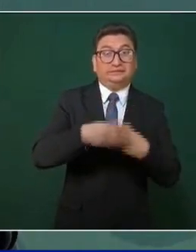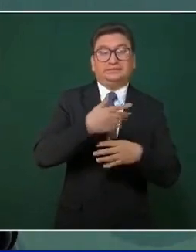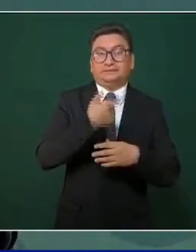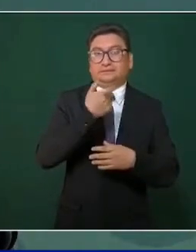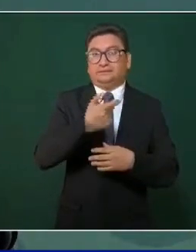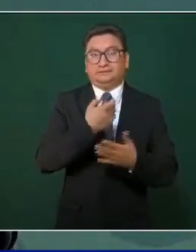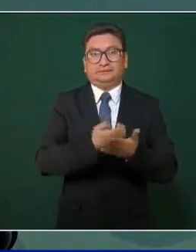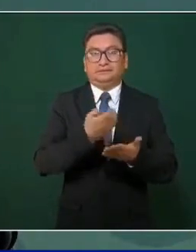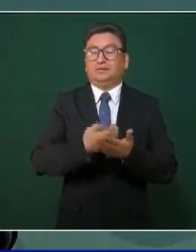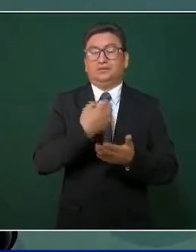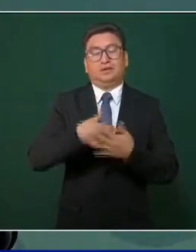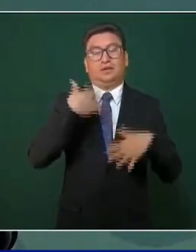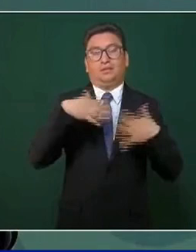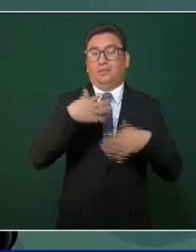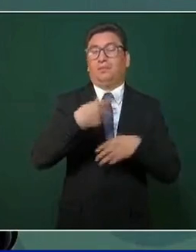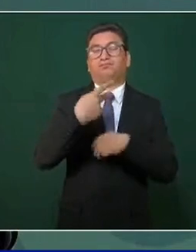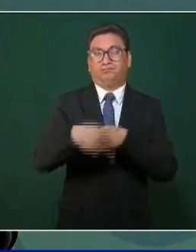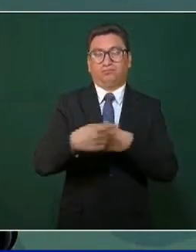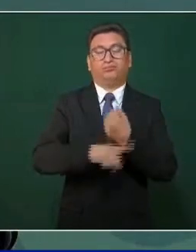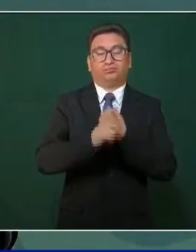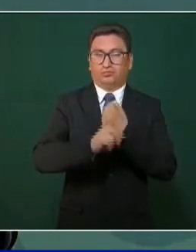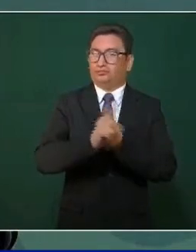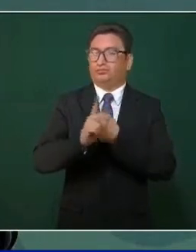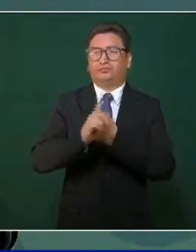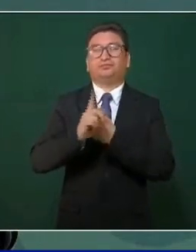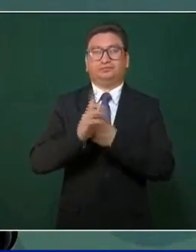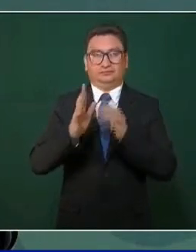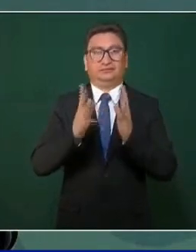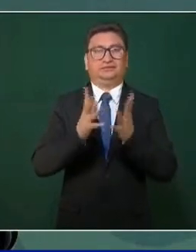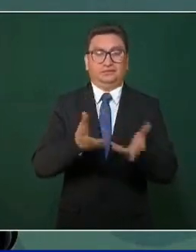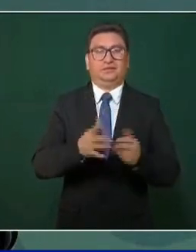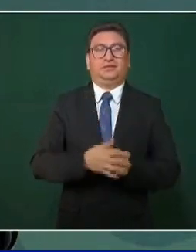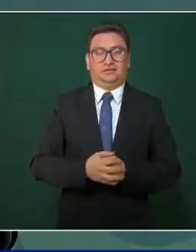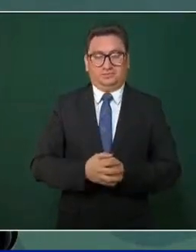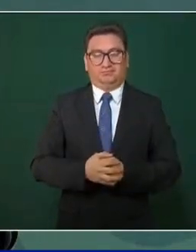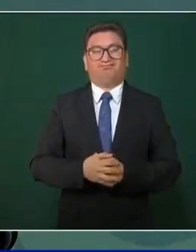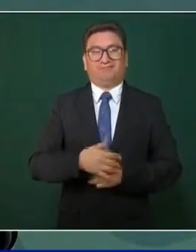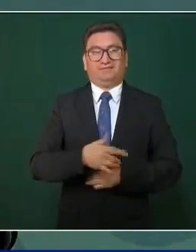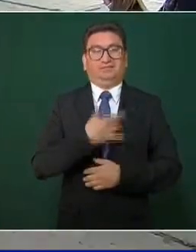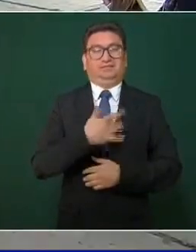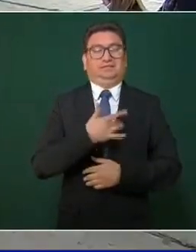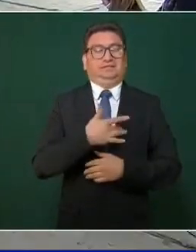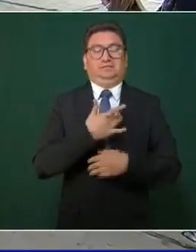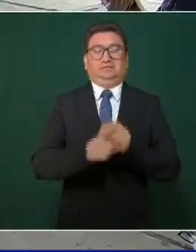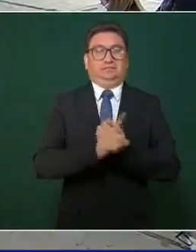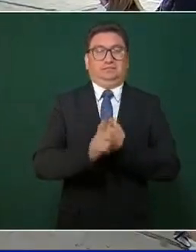ya estaba tocado, ya estaba, como se dice coloquialmente, sentido,